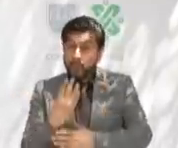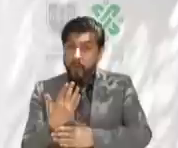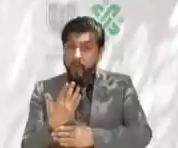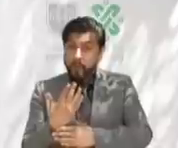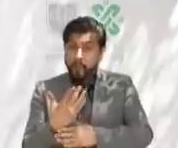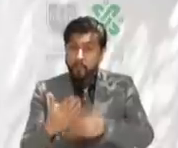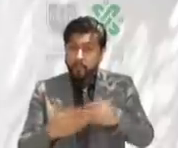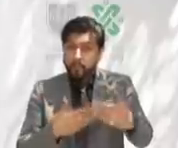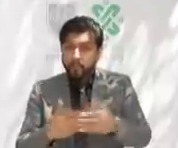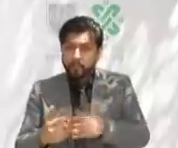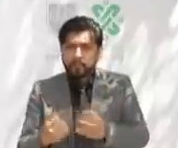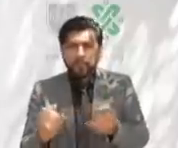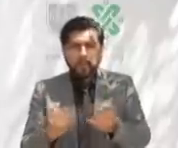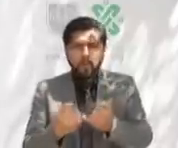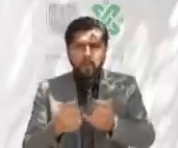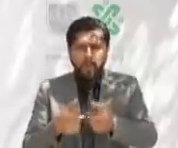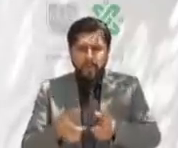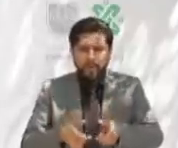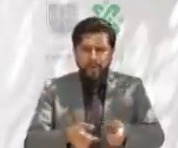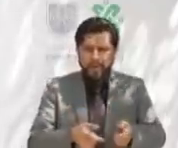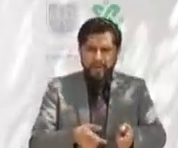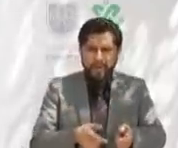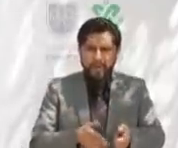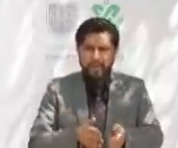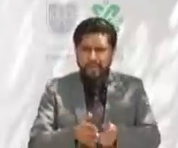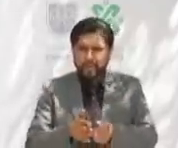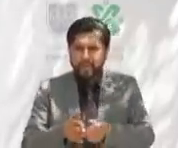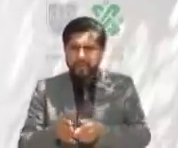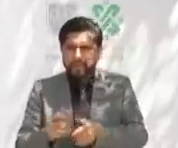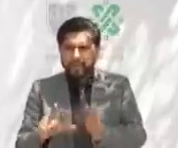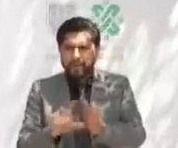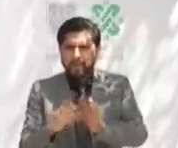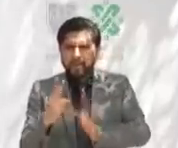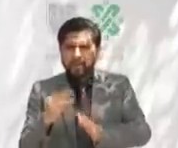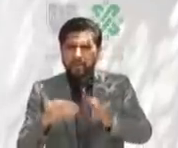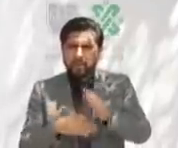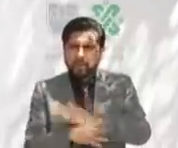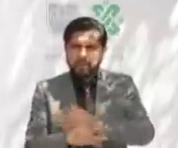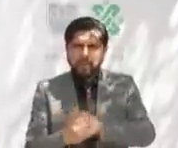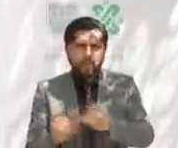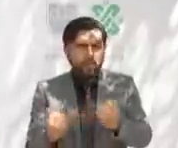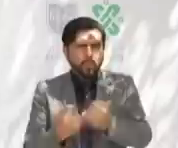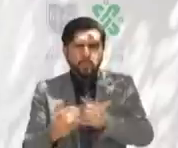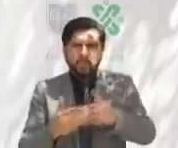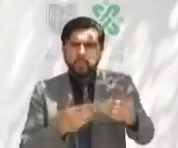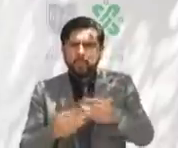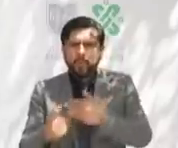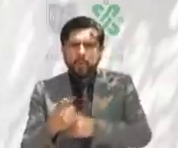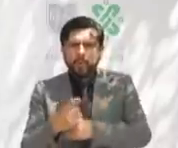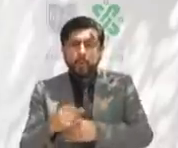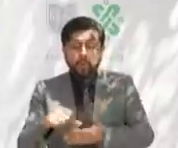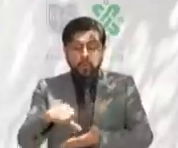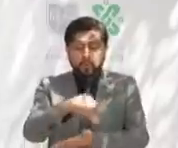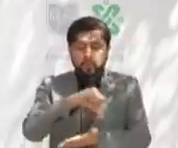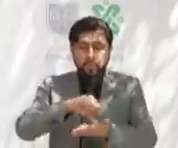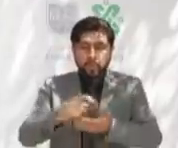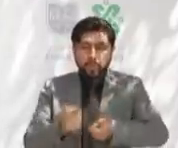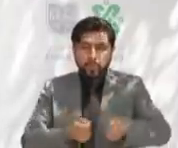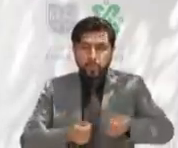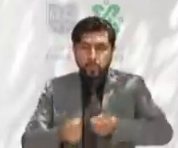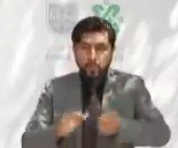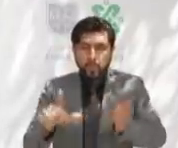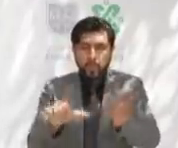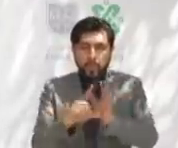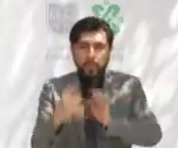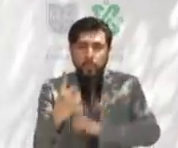modernización de la vía de la línea 1 y además un nuevo centro de control moderno para la línea 1,